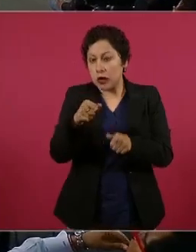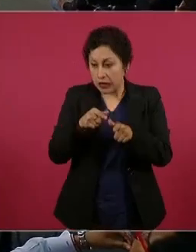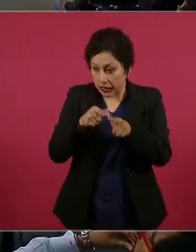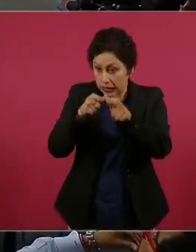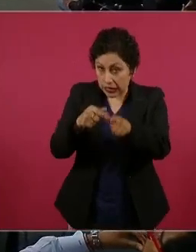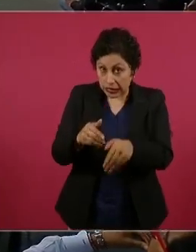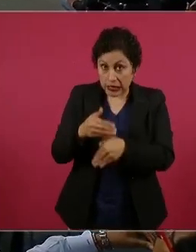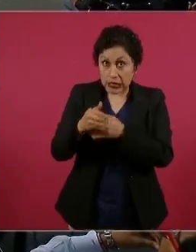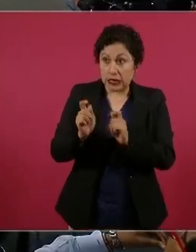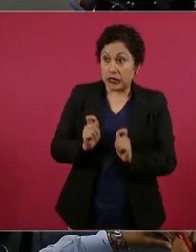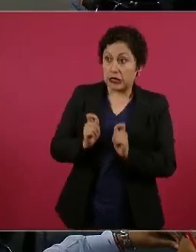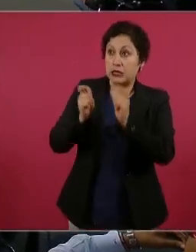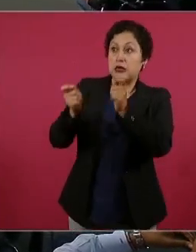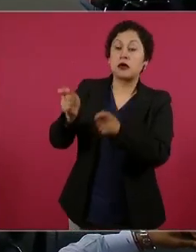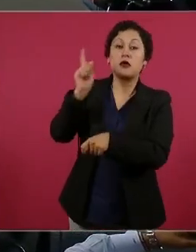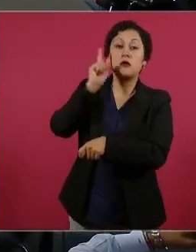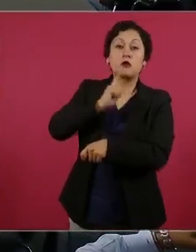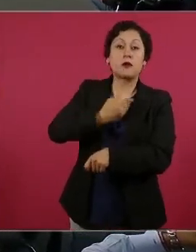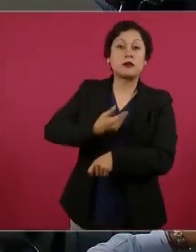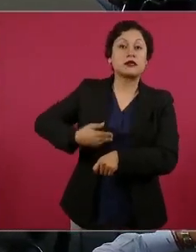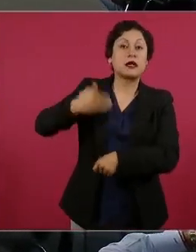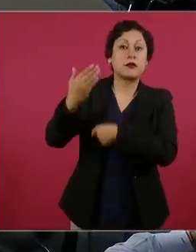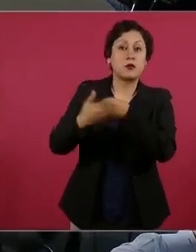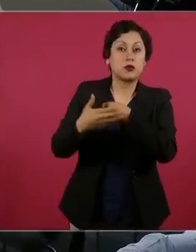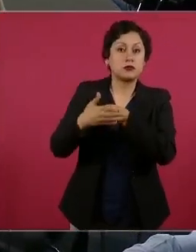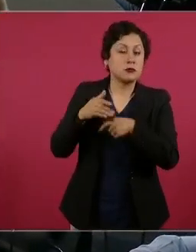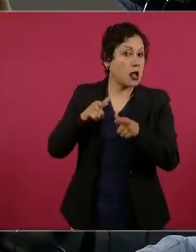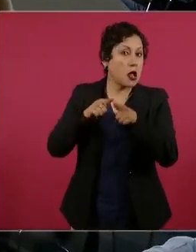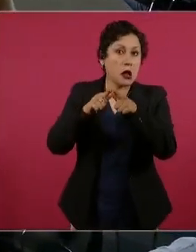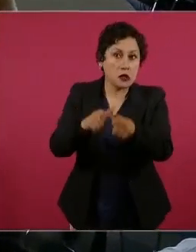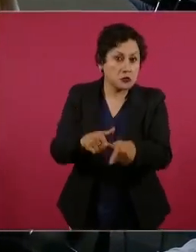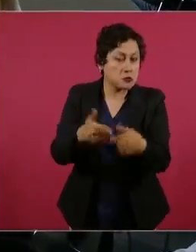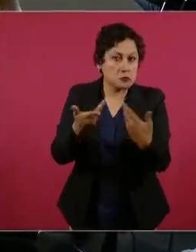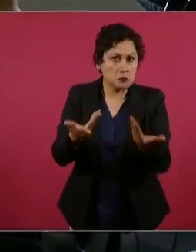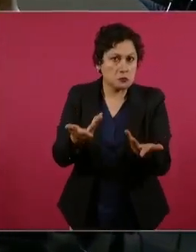la presidenta electa Claudia Sheinbaum? Sí,